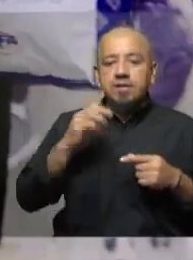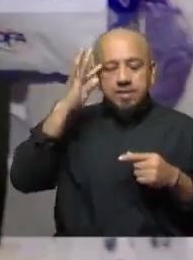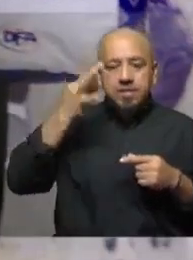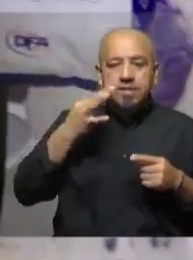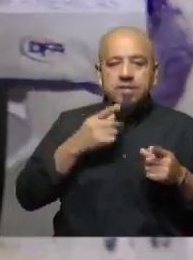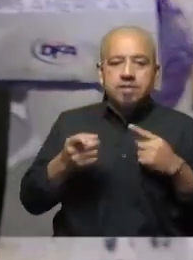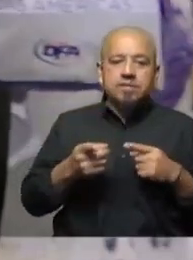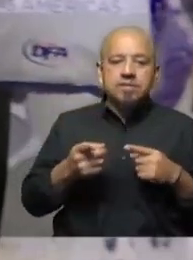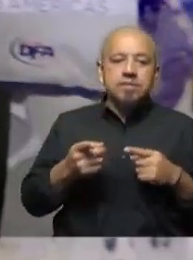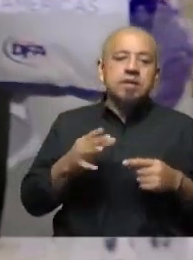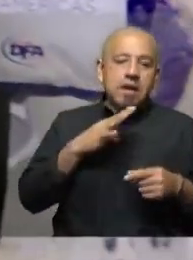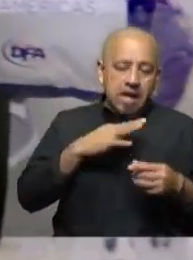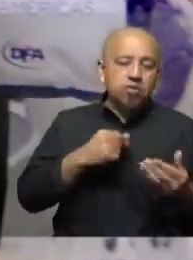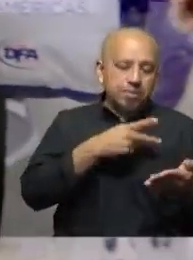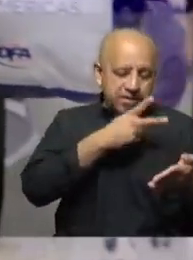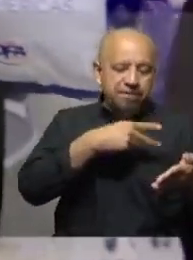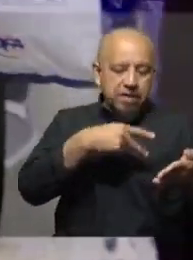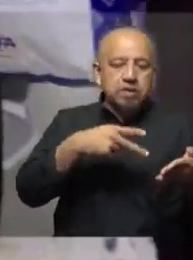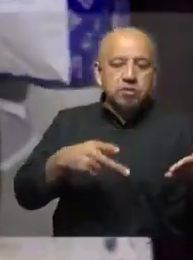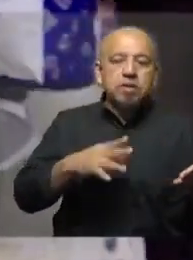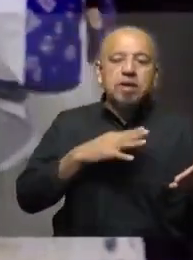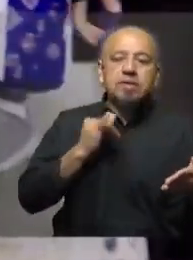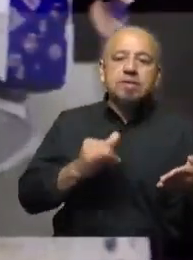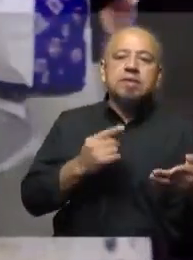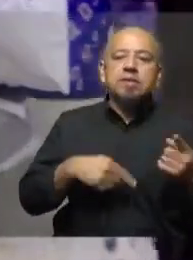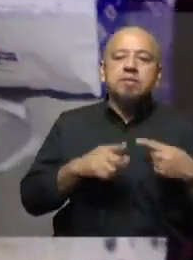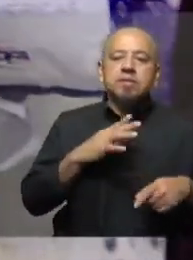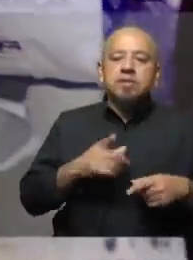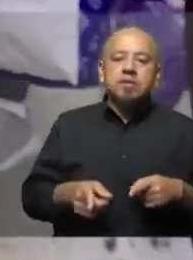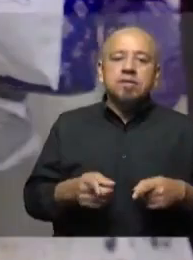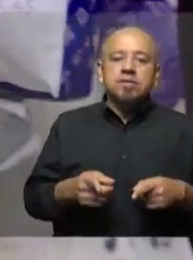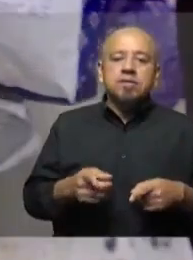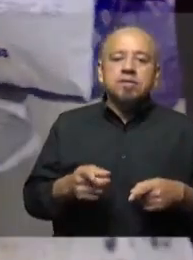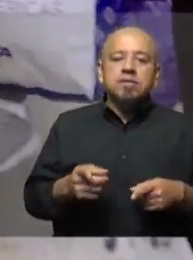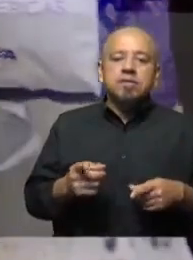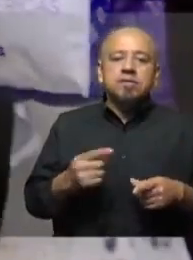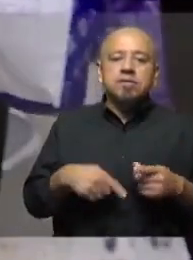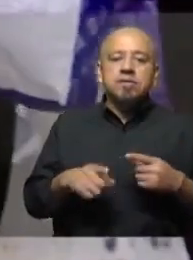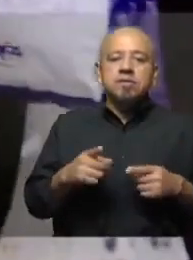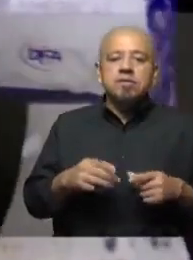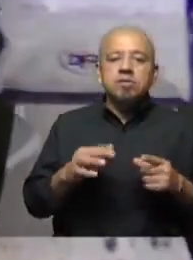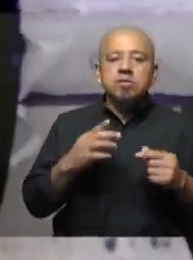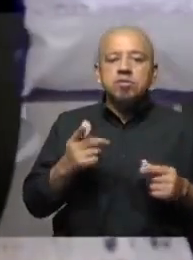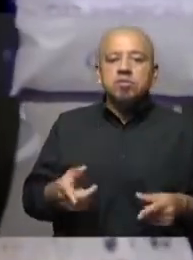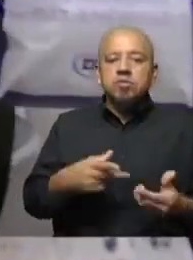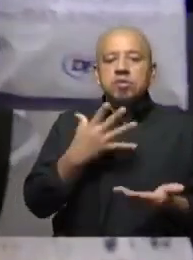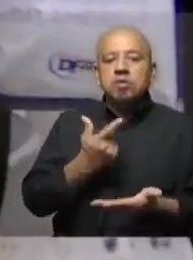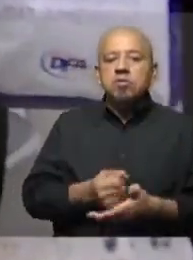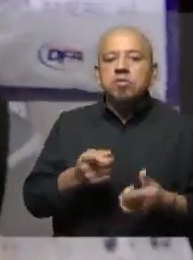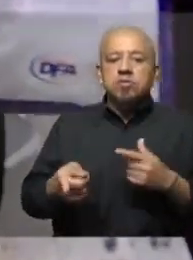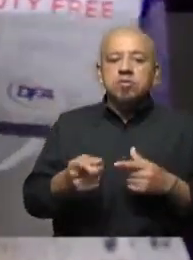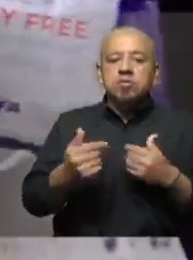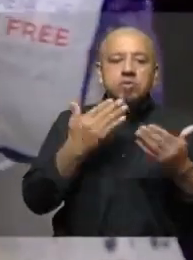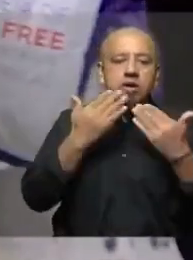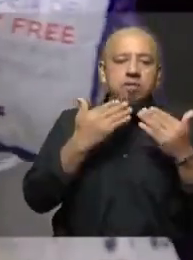Está guionado, como decías, pero también es como un guión, es como una selección de cosas que dijimos naturalmente. Nos hemos grabado mucho hablando a